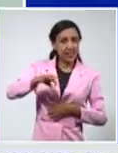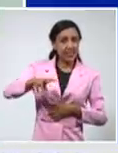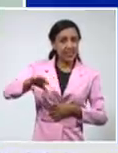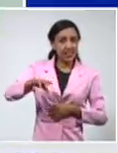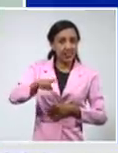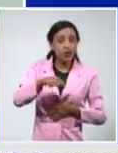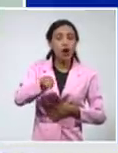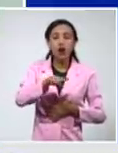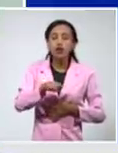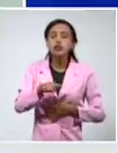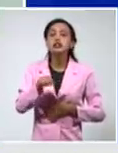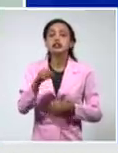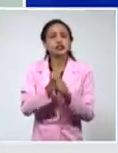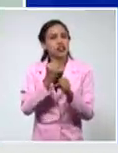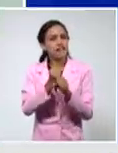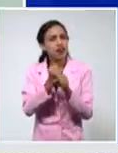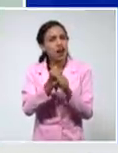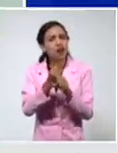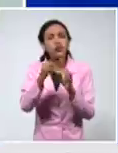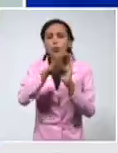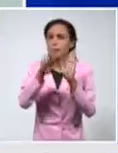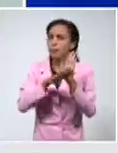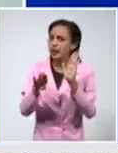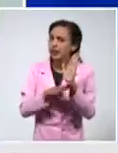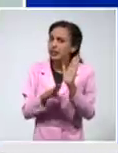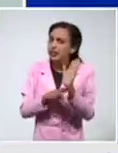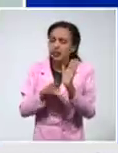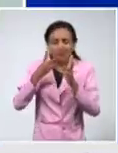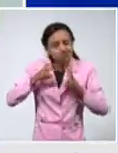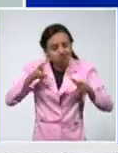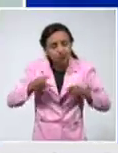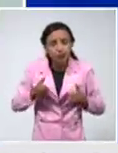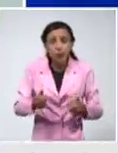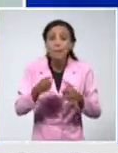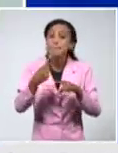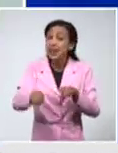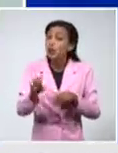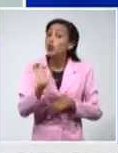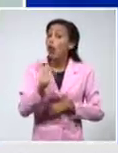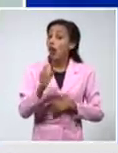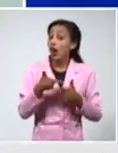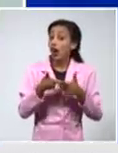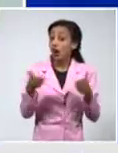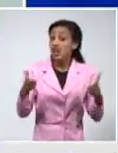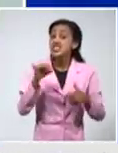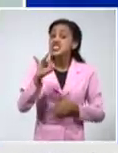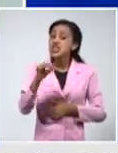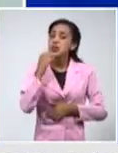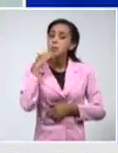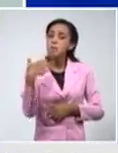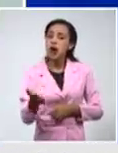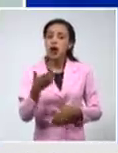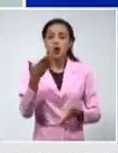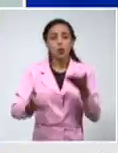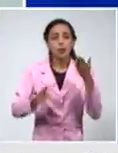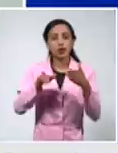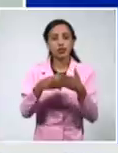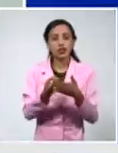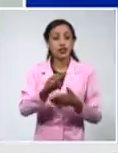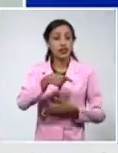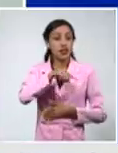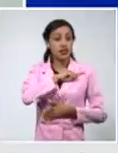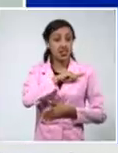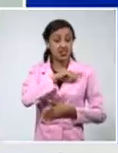trabajando, están aplicando medidas, pero de todas formas elevada, incluso con 7 más que el día de ayer. Además con una